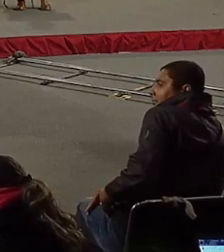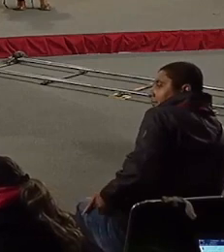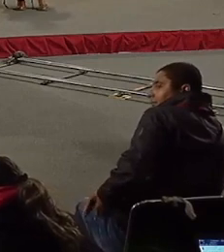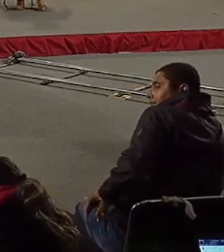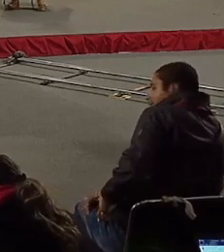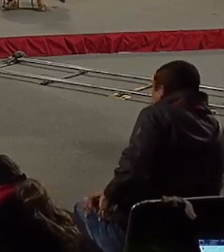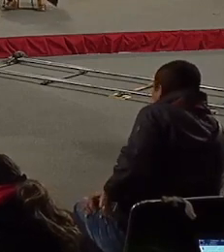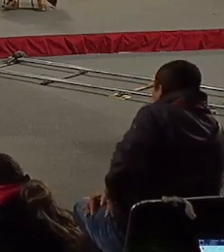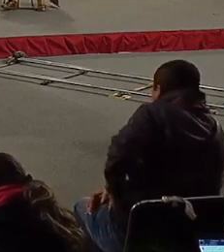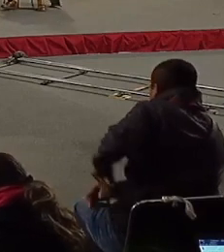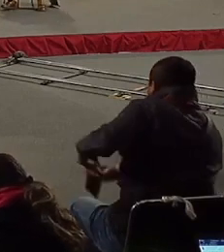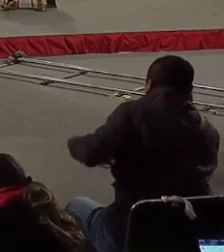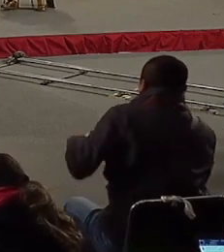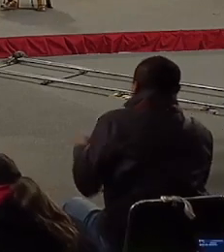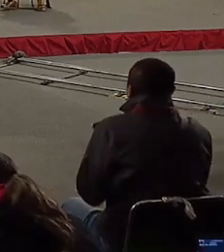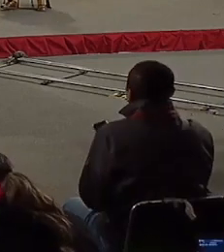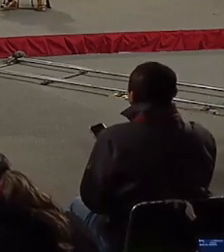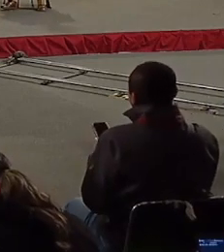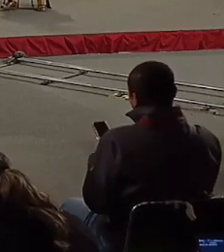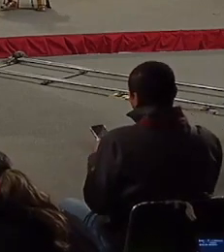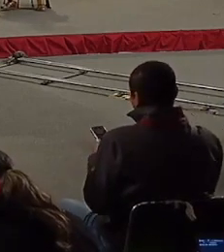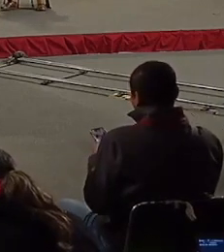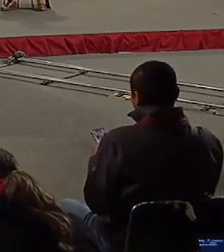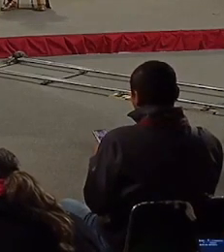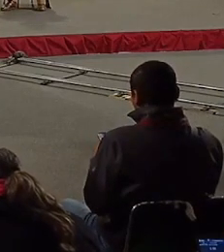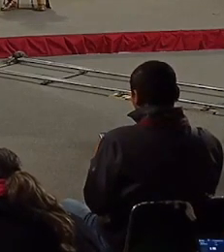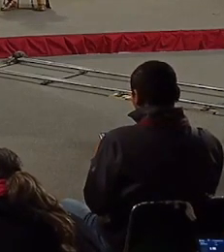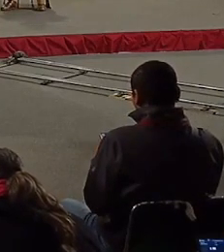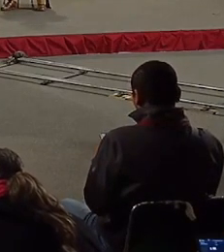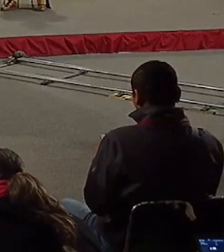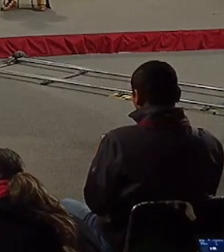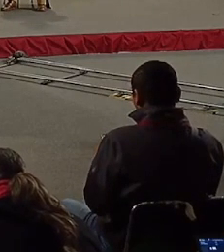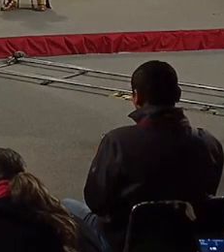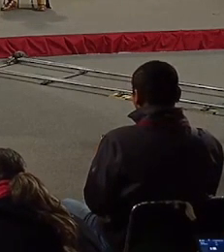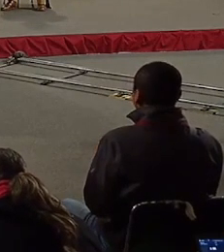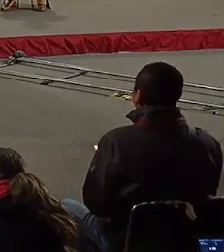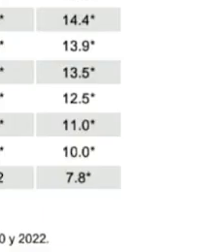de la encuesta del INEGI de ayer.